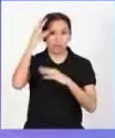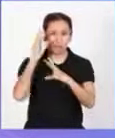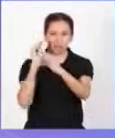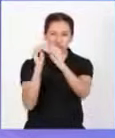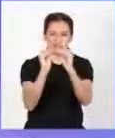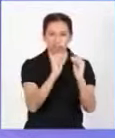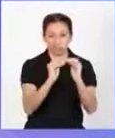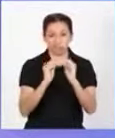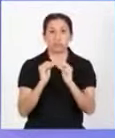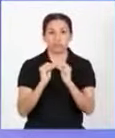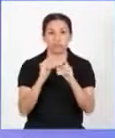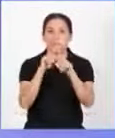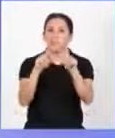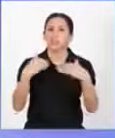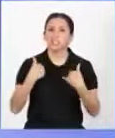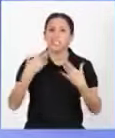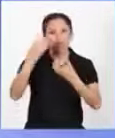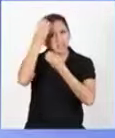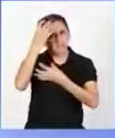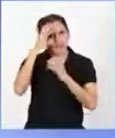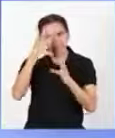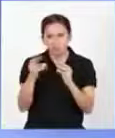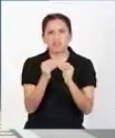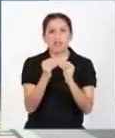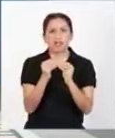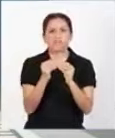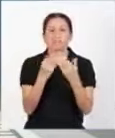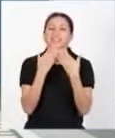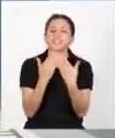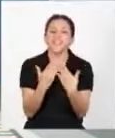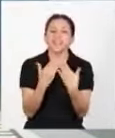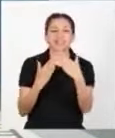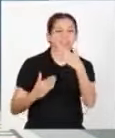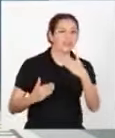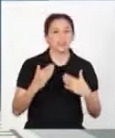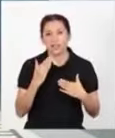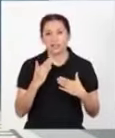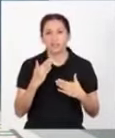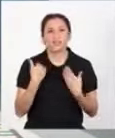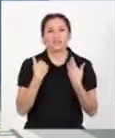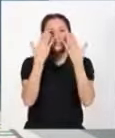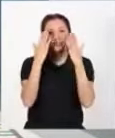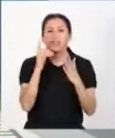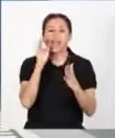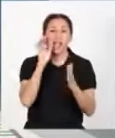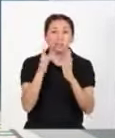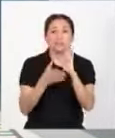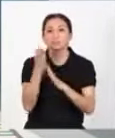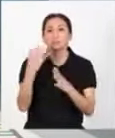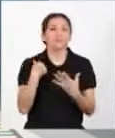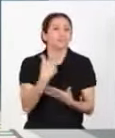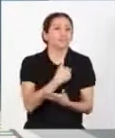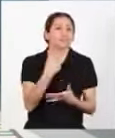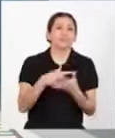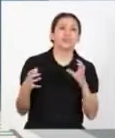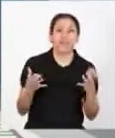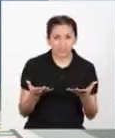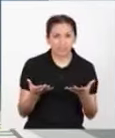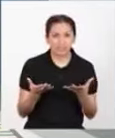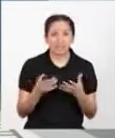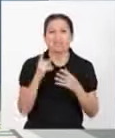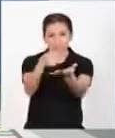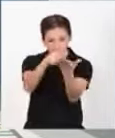Pero tengo más información que encontré. ¡Ay, gracias, Maquita! No sé qué haríamos sin